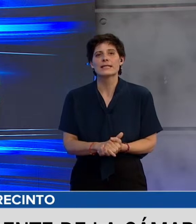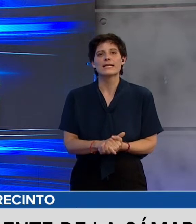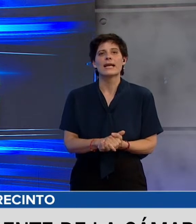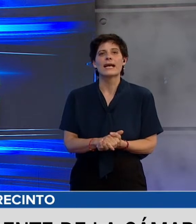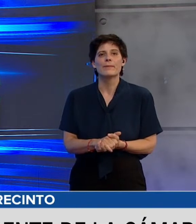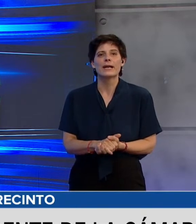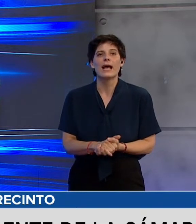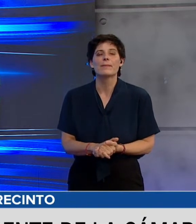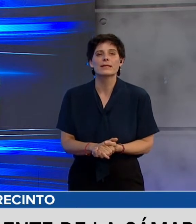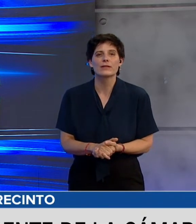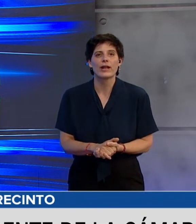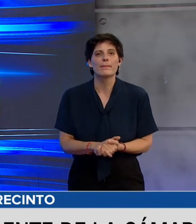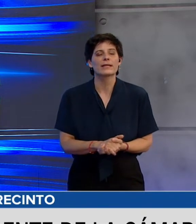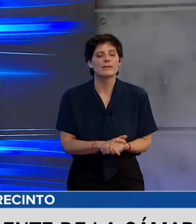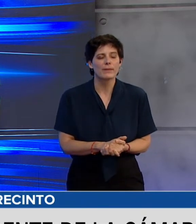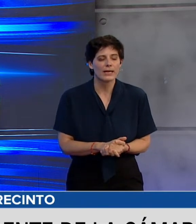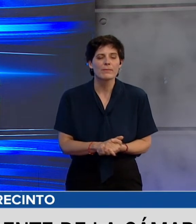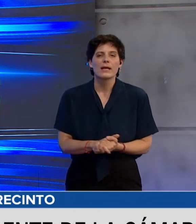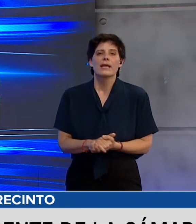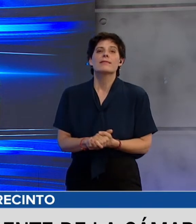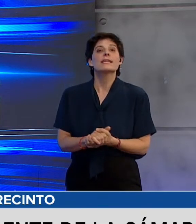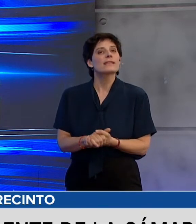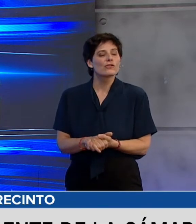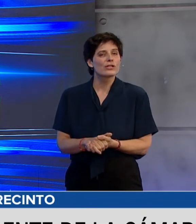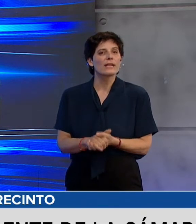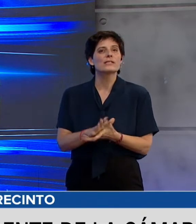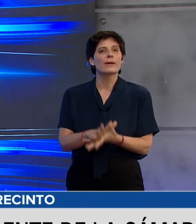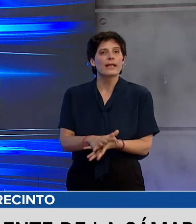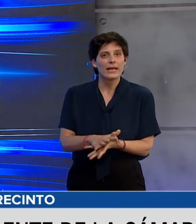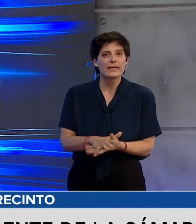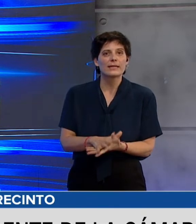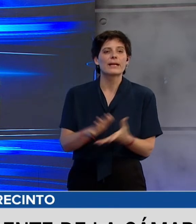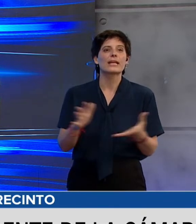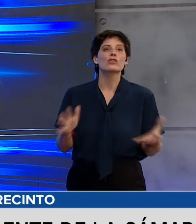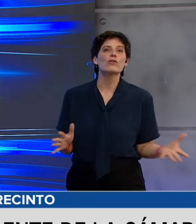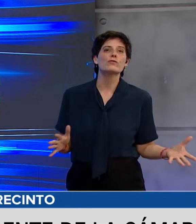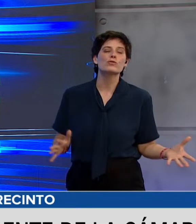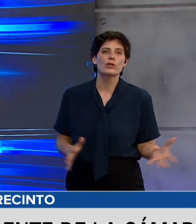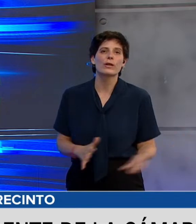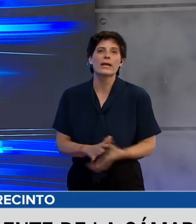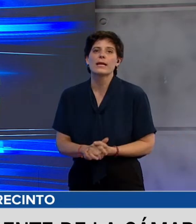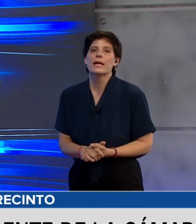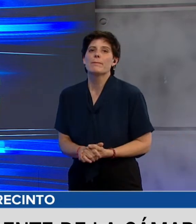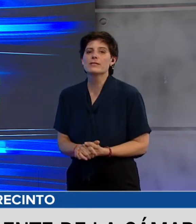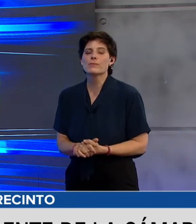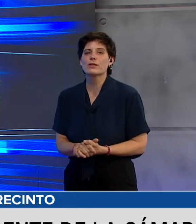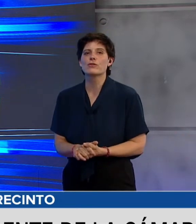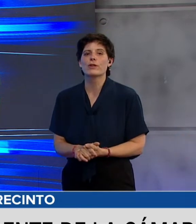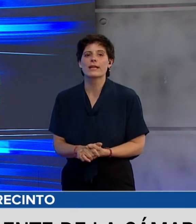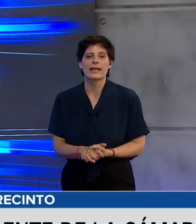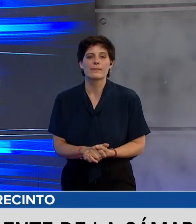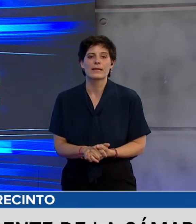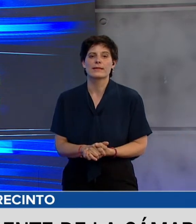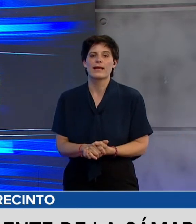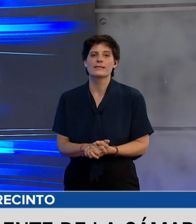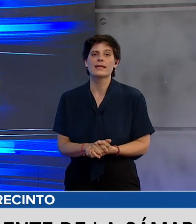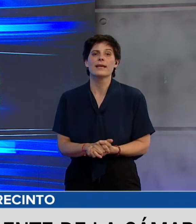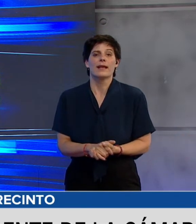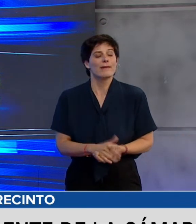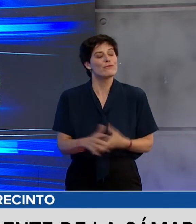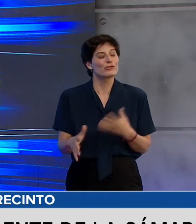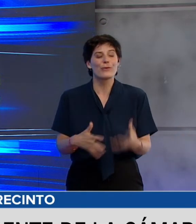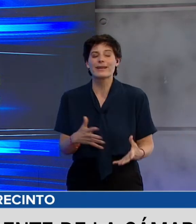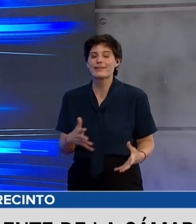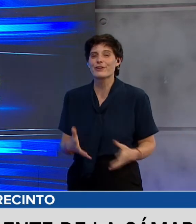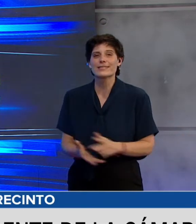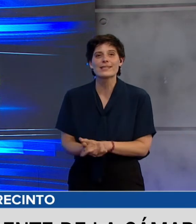del presidente de la Cámara, a partir de ahora Martín Menem, desarrollar y llevar adelante para que todo funcione más o menos ordenadamente. Así que